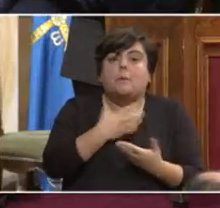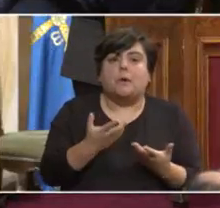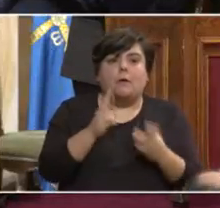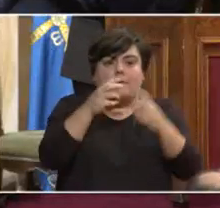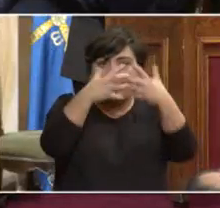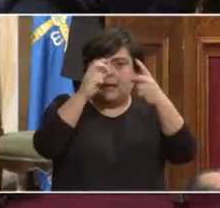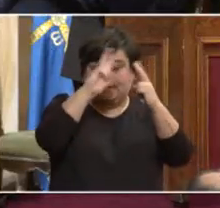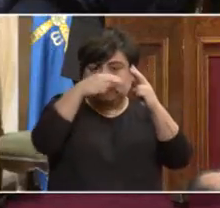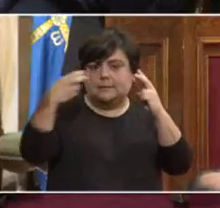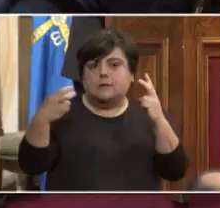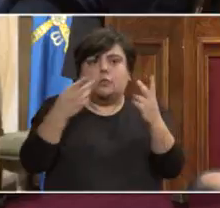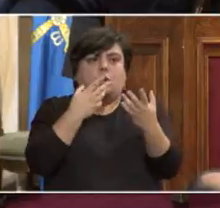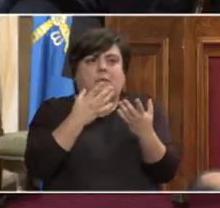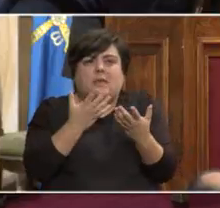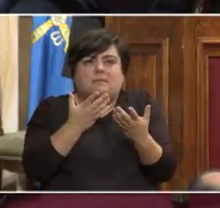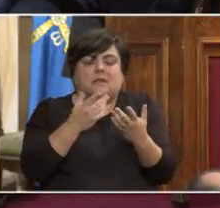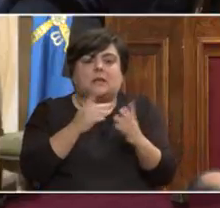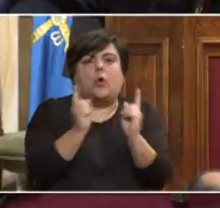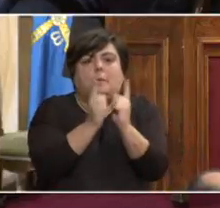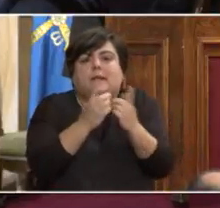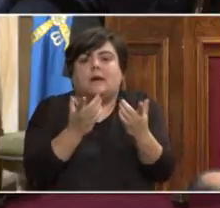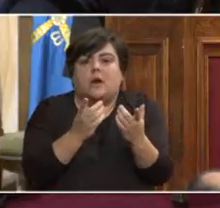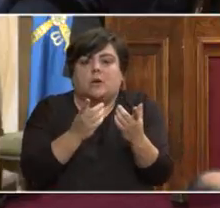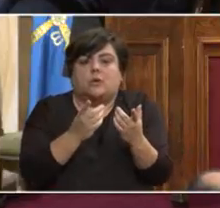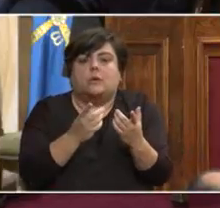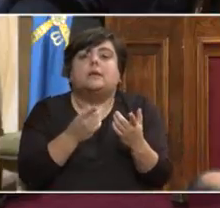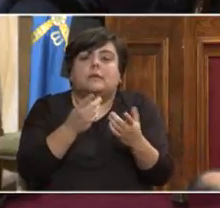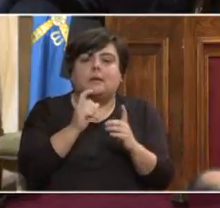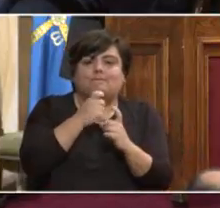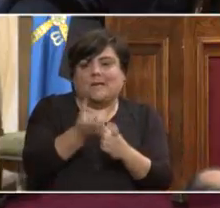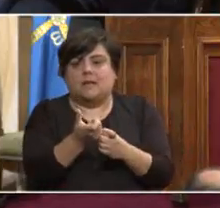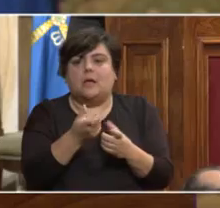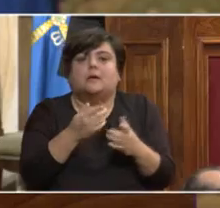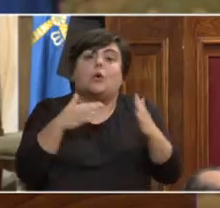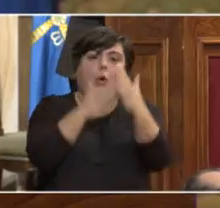célebre ballet de Chopin, Las Sílfides, sin completarlo en mi cabeza con ¿y cómo prevenirla?